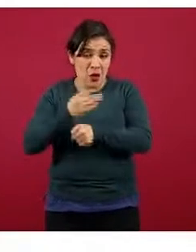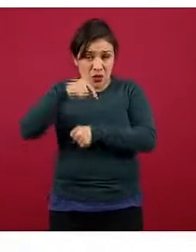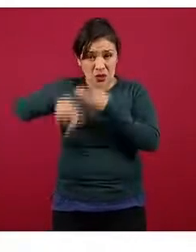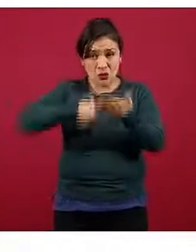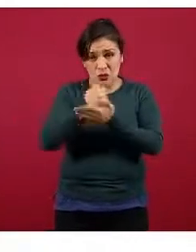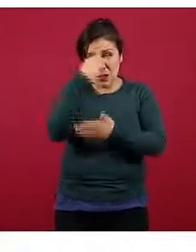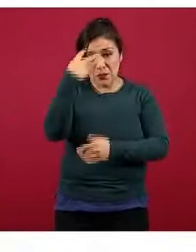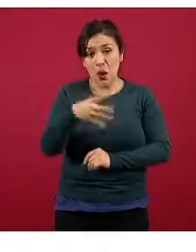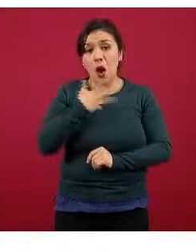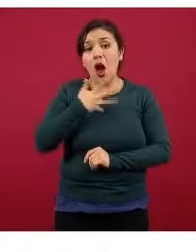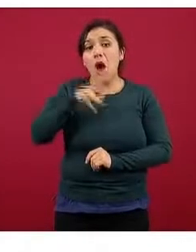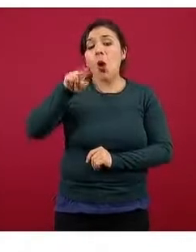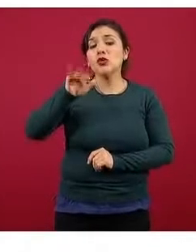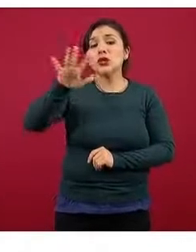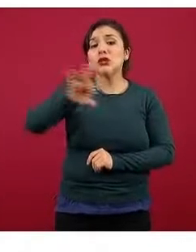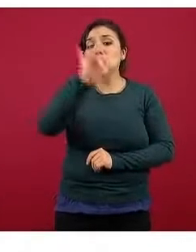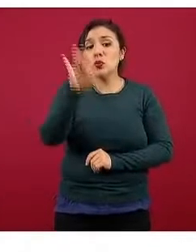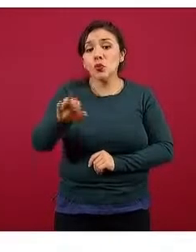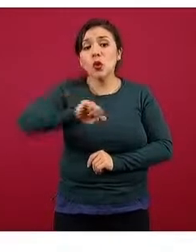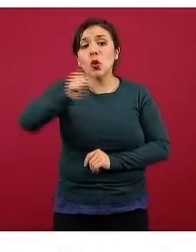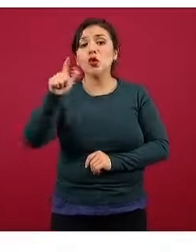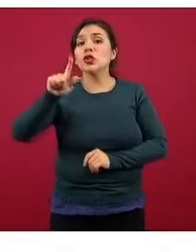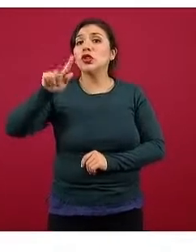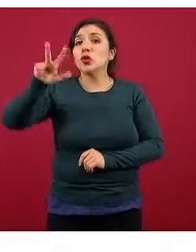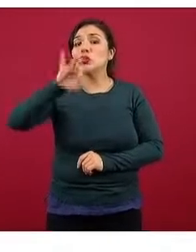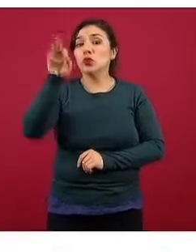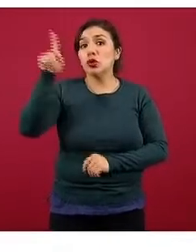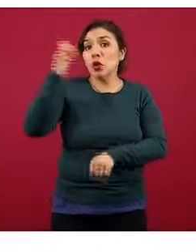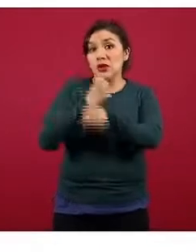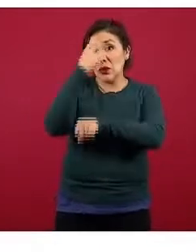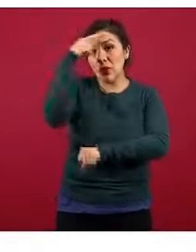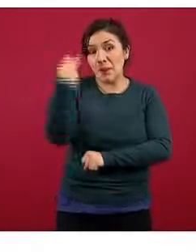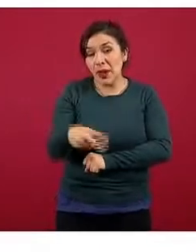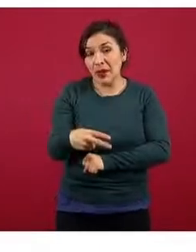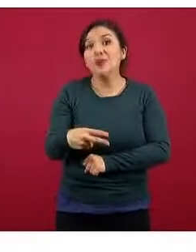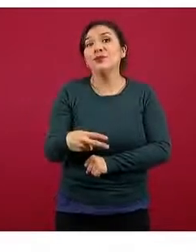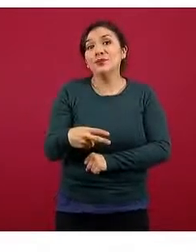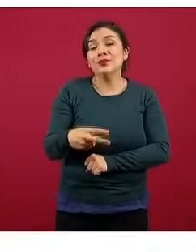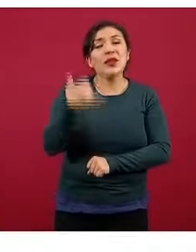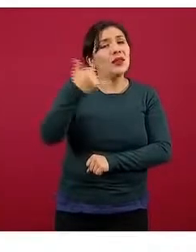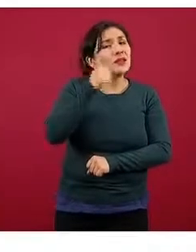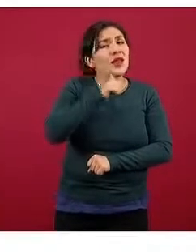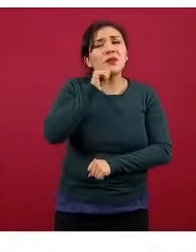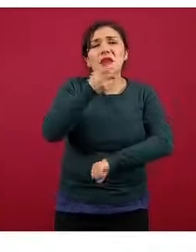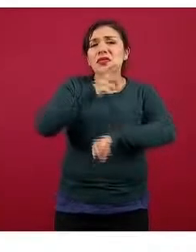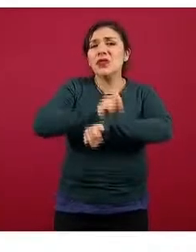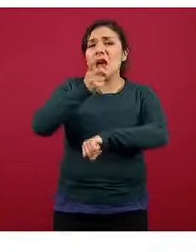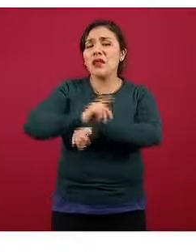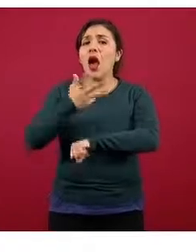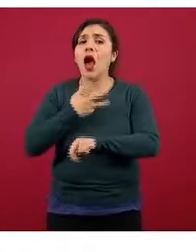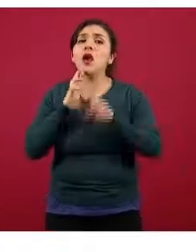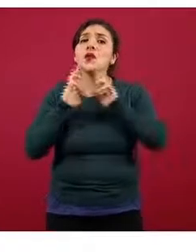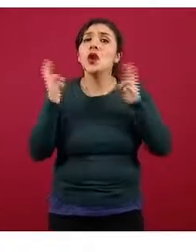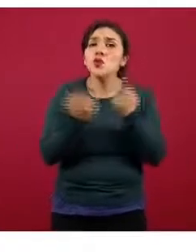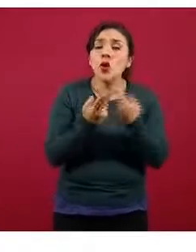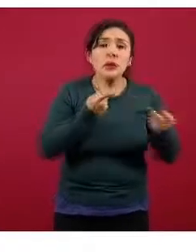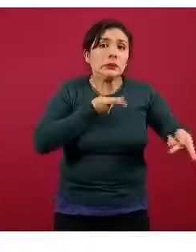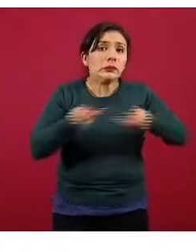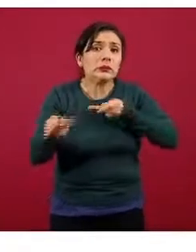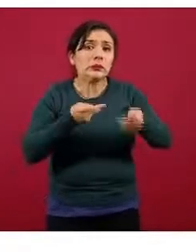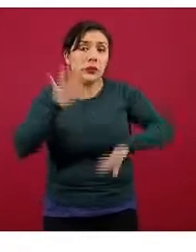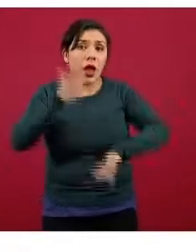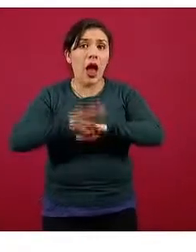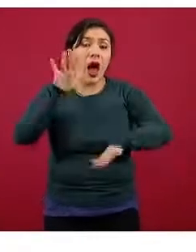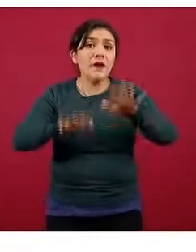México 85% y 78% en el Estado de México, y todos los días hay una reunión operativa, a veces